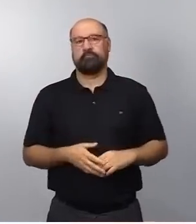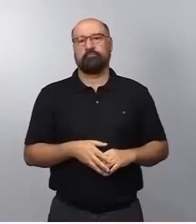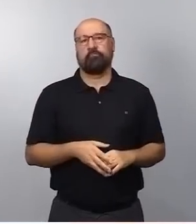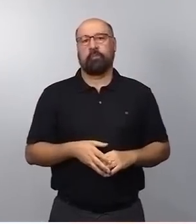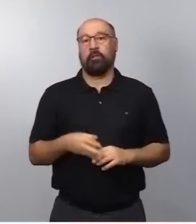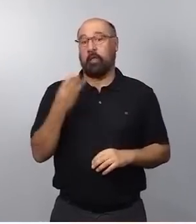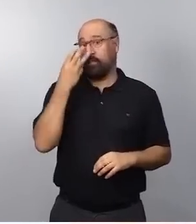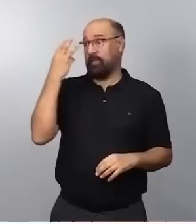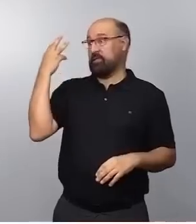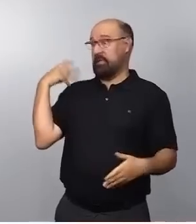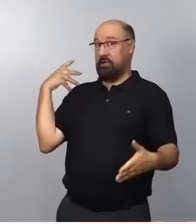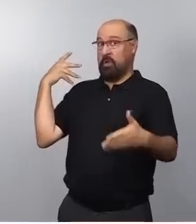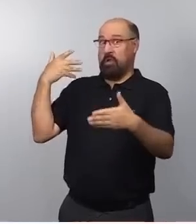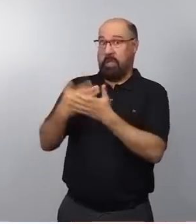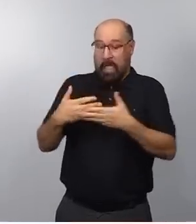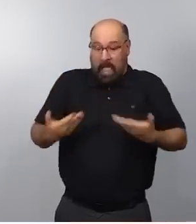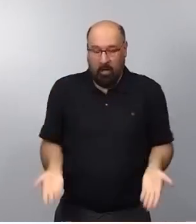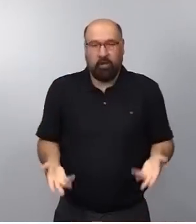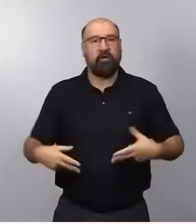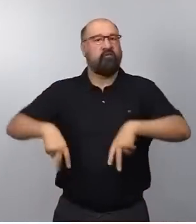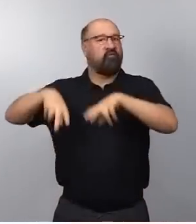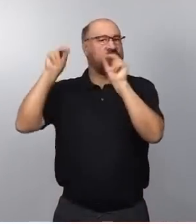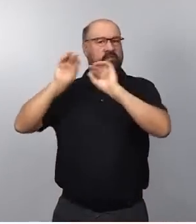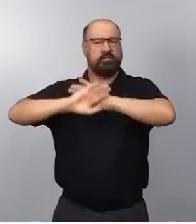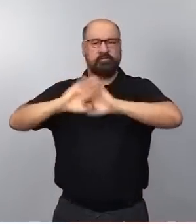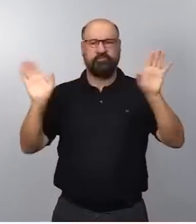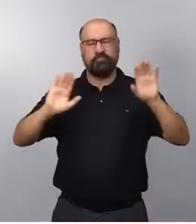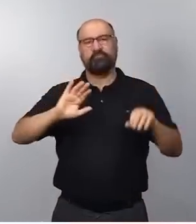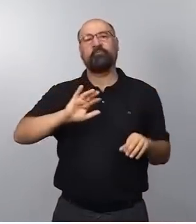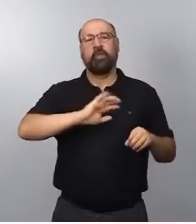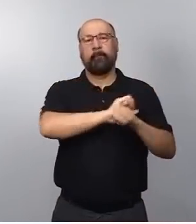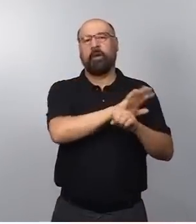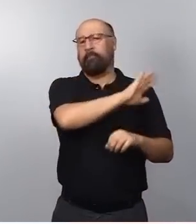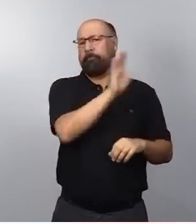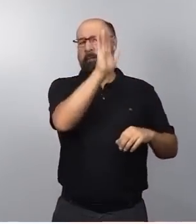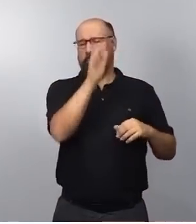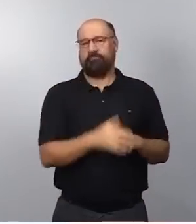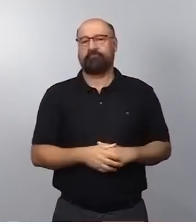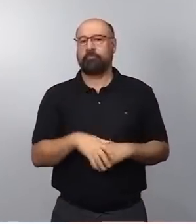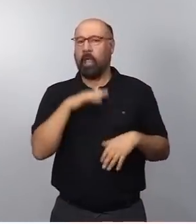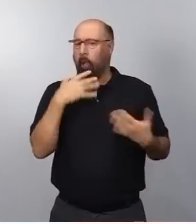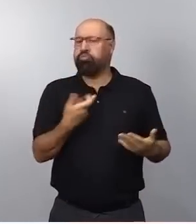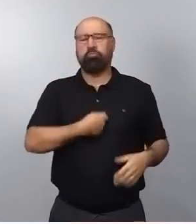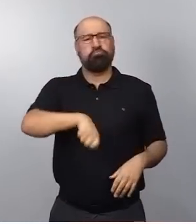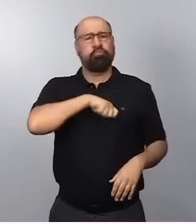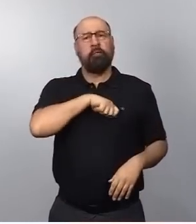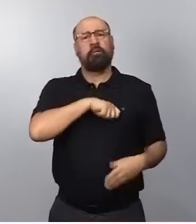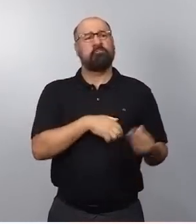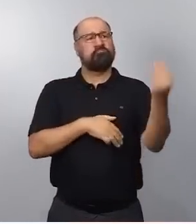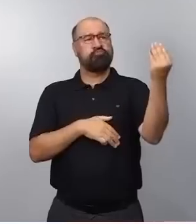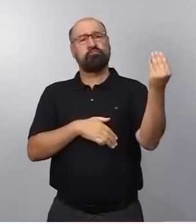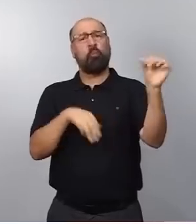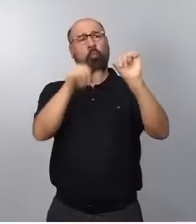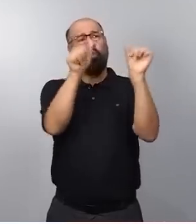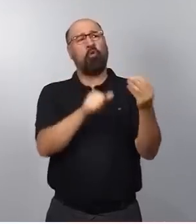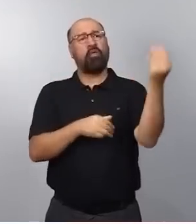guardia, adiós a una pandemia que ha marcado nuestras vidas en estos años y, desde luego, España ha sido un ejemplo de vacunación a nivel mundial, por